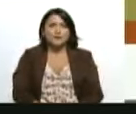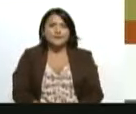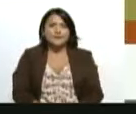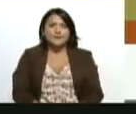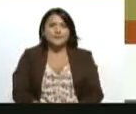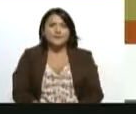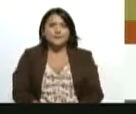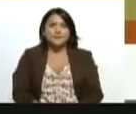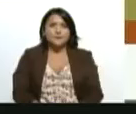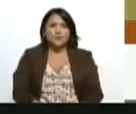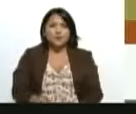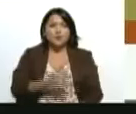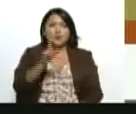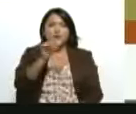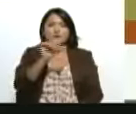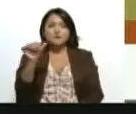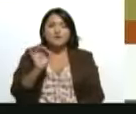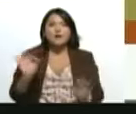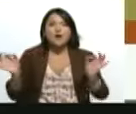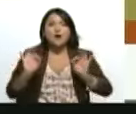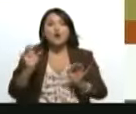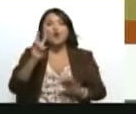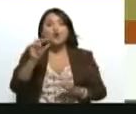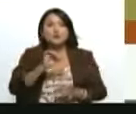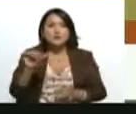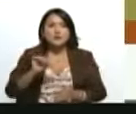en una semana o dos estamos aquí,